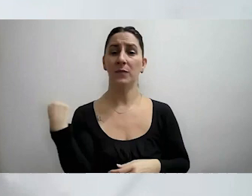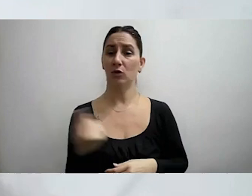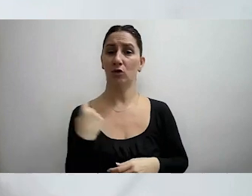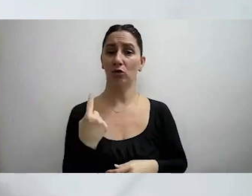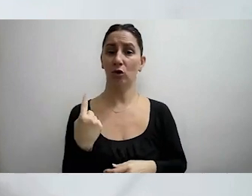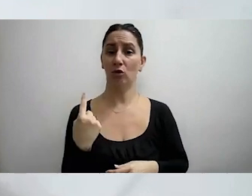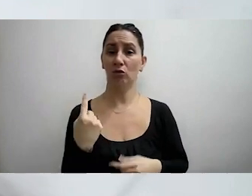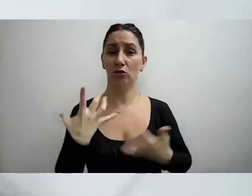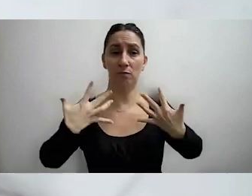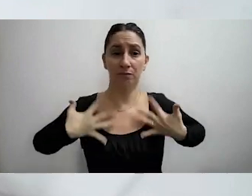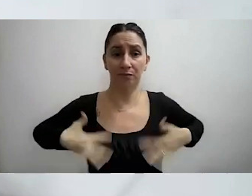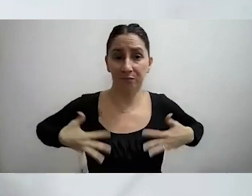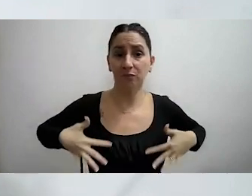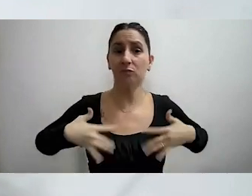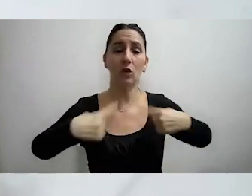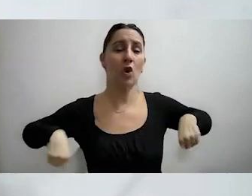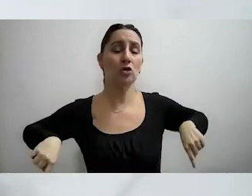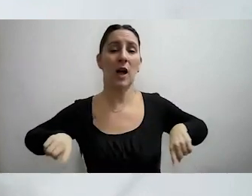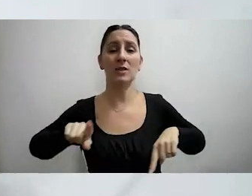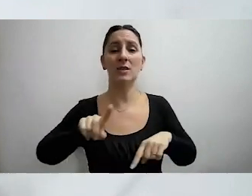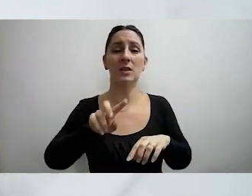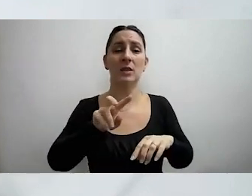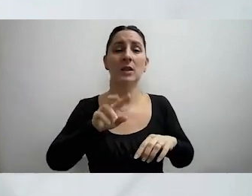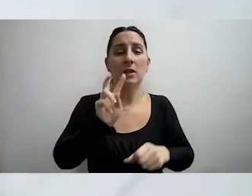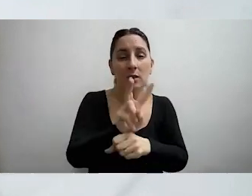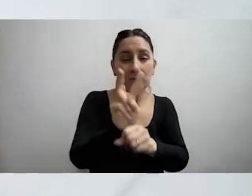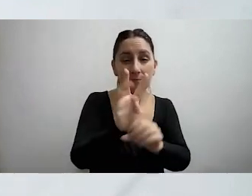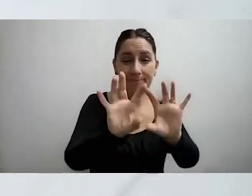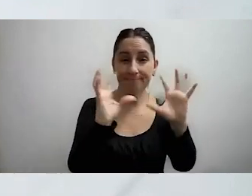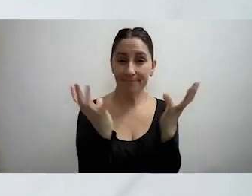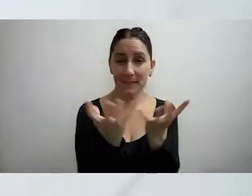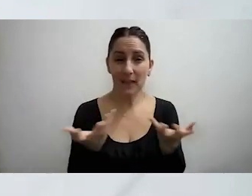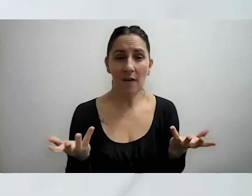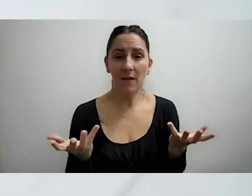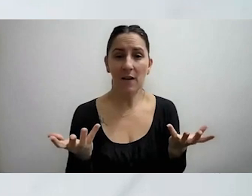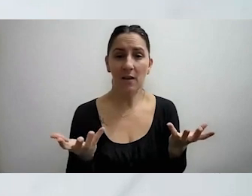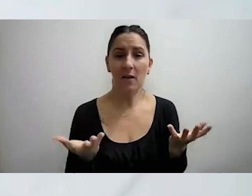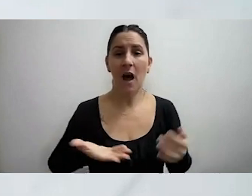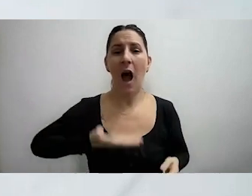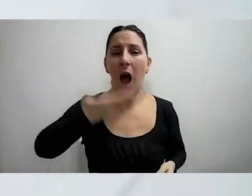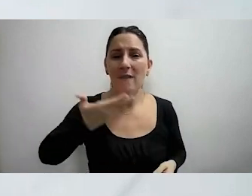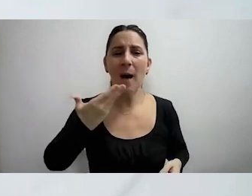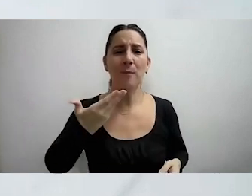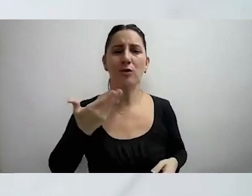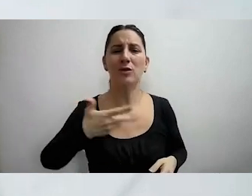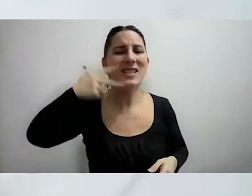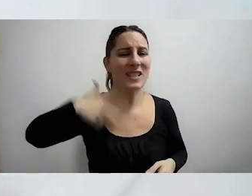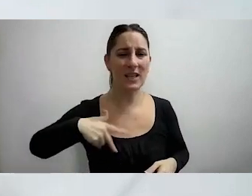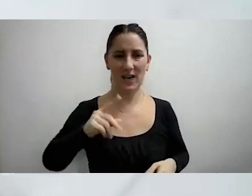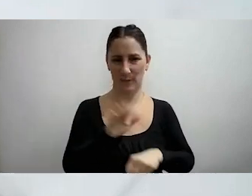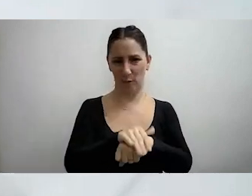es sustentable, estamos hablando sin responsabilidad, sin tomarnos en serio las